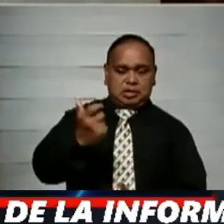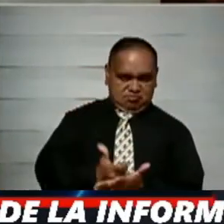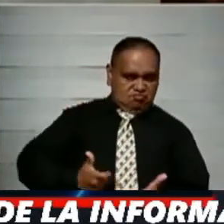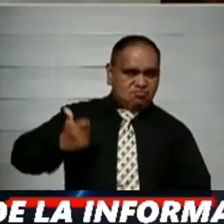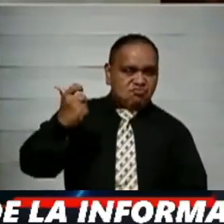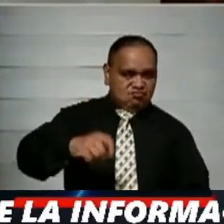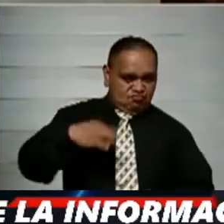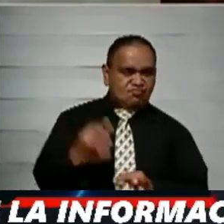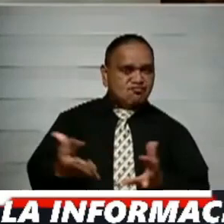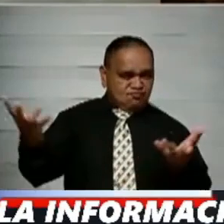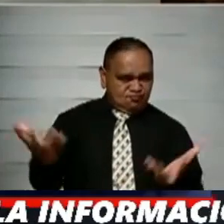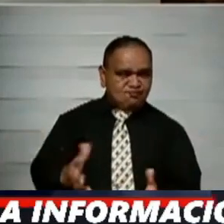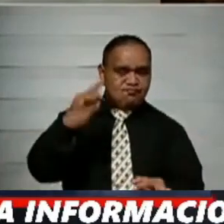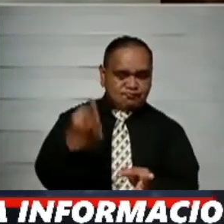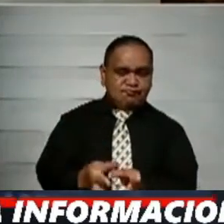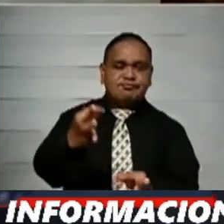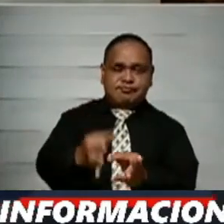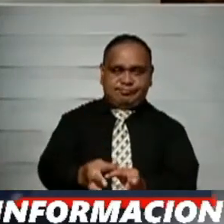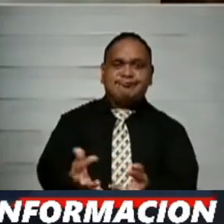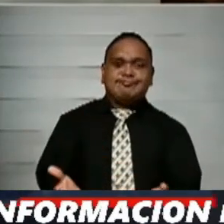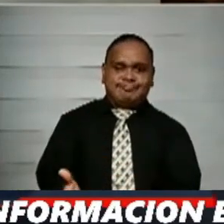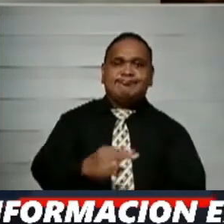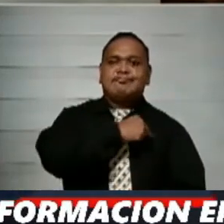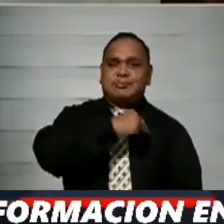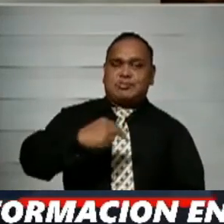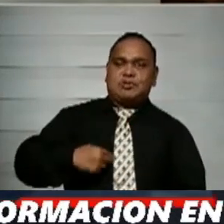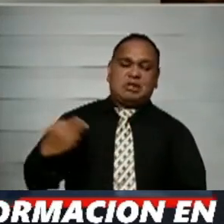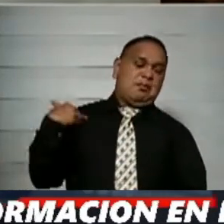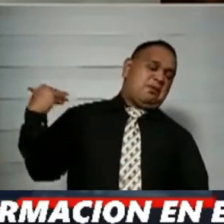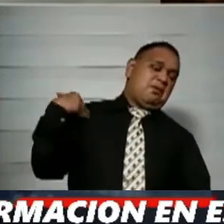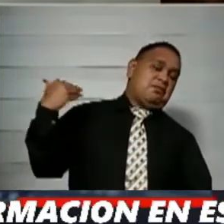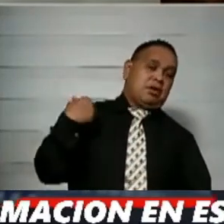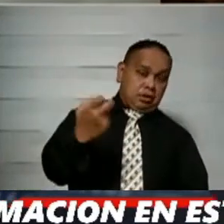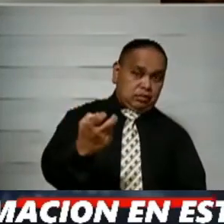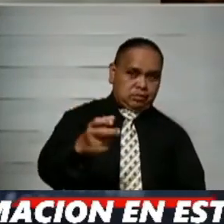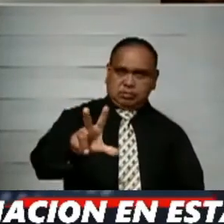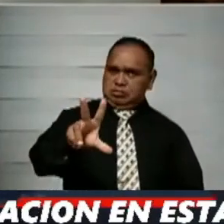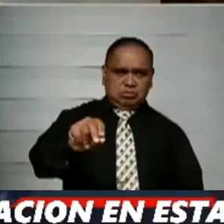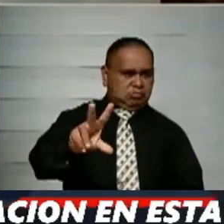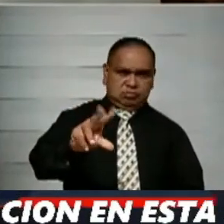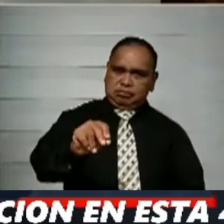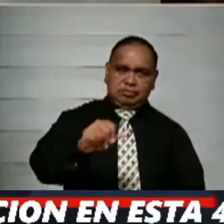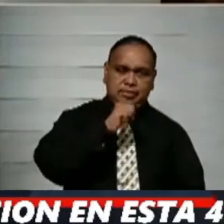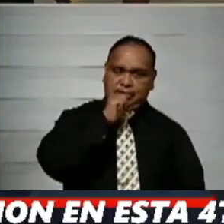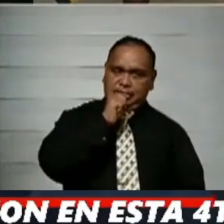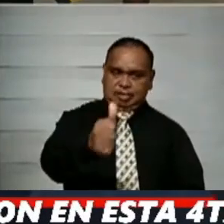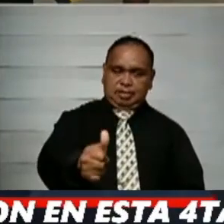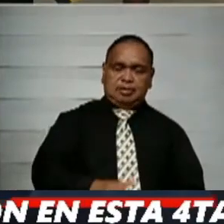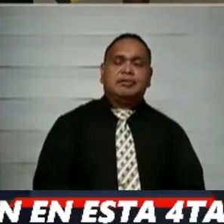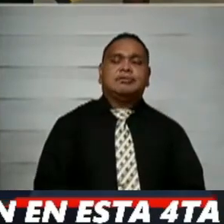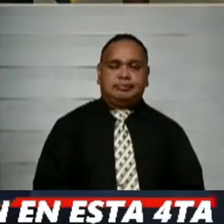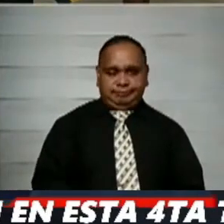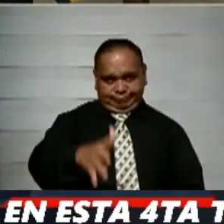pagar. Así que a nosotros, que no nos reclamen nada, no quedará de nuestra parte. De